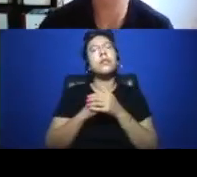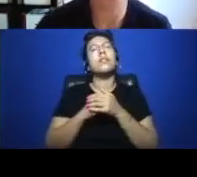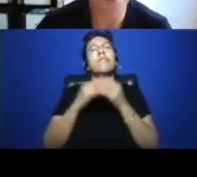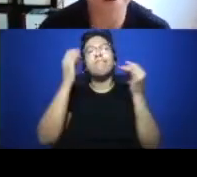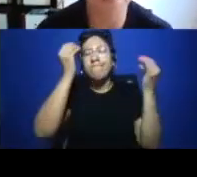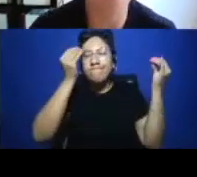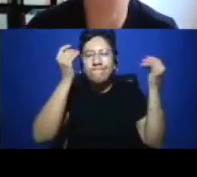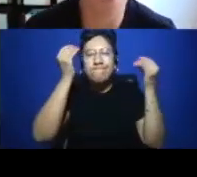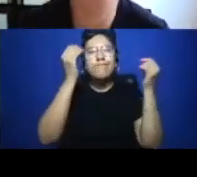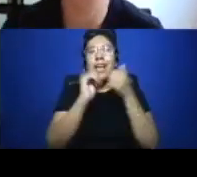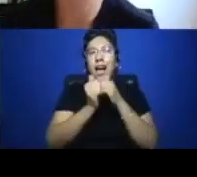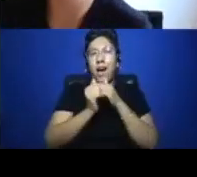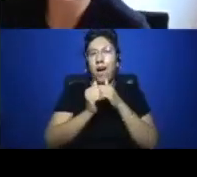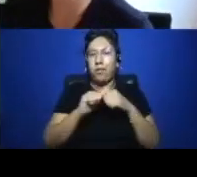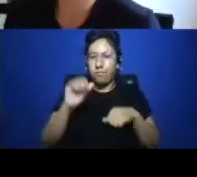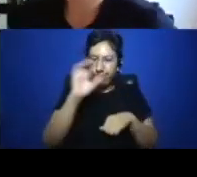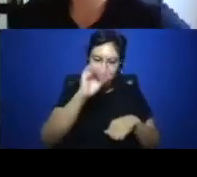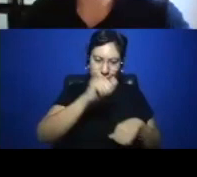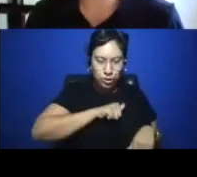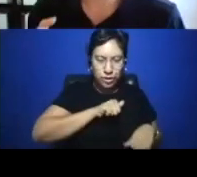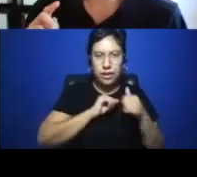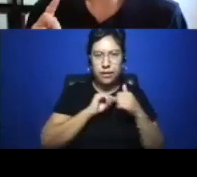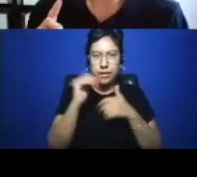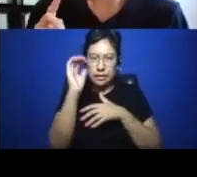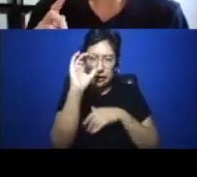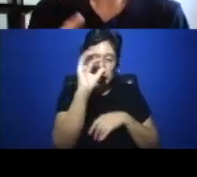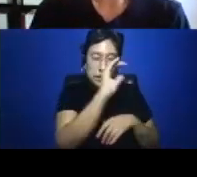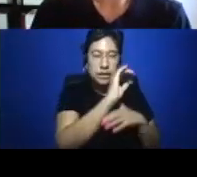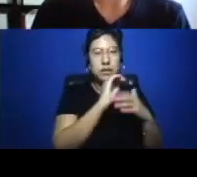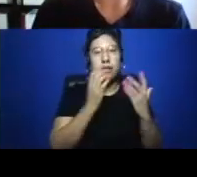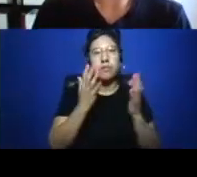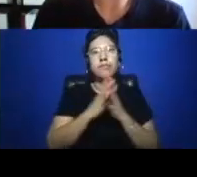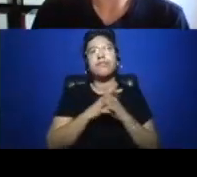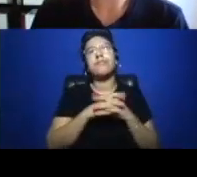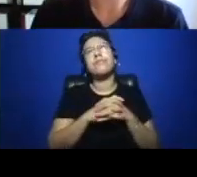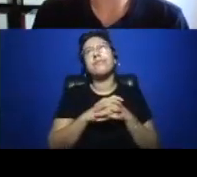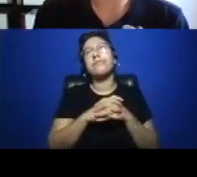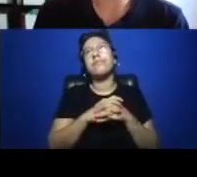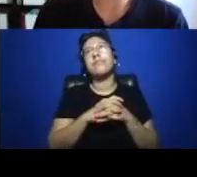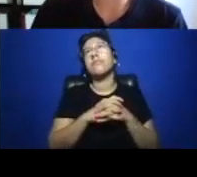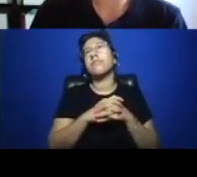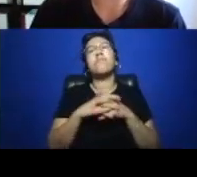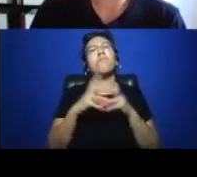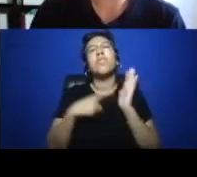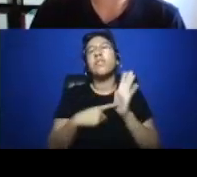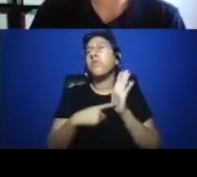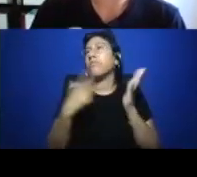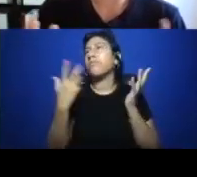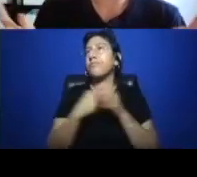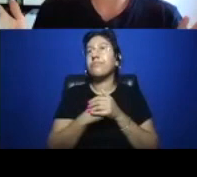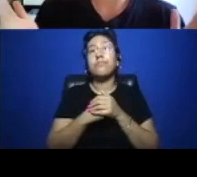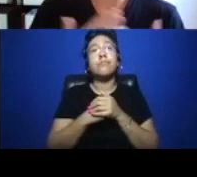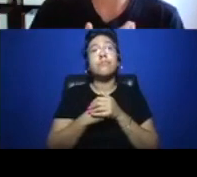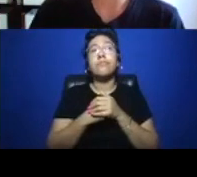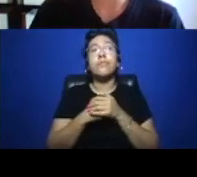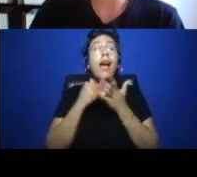es ser muy metódica sobre cómo encontrarnos en líneas. Así que tome un día. A